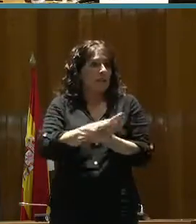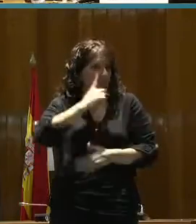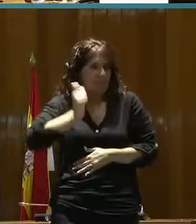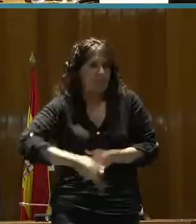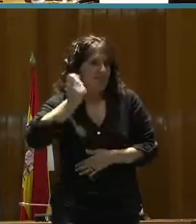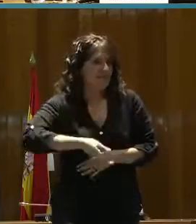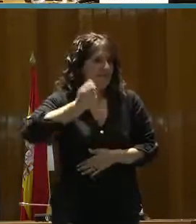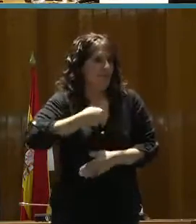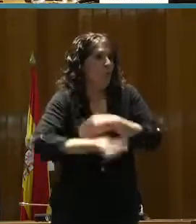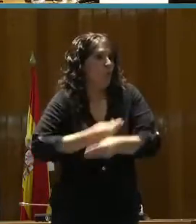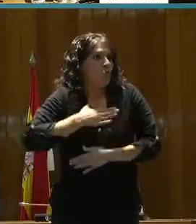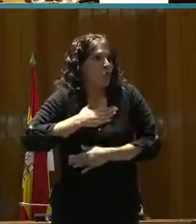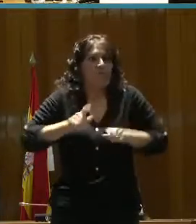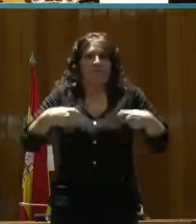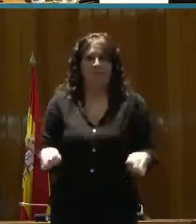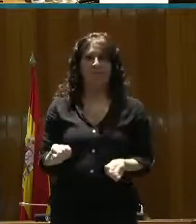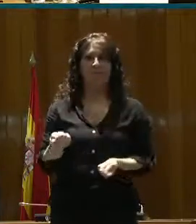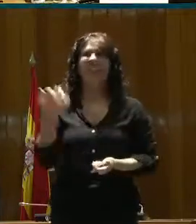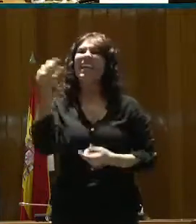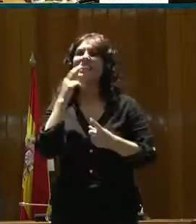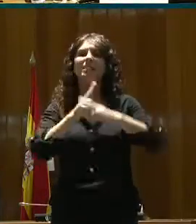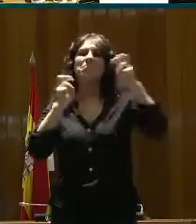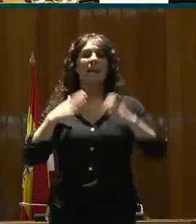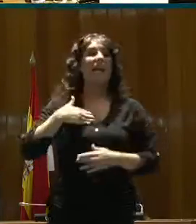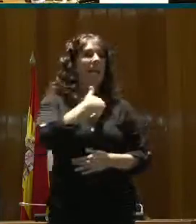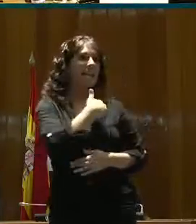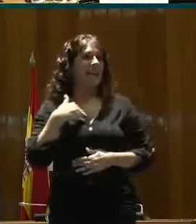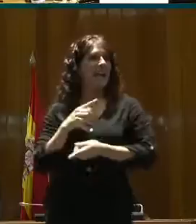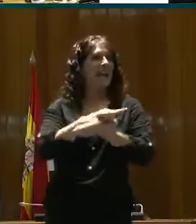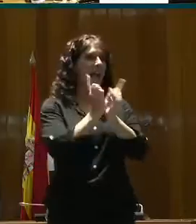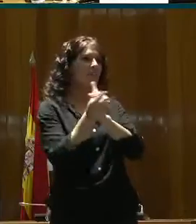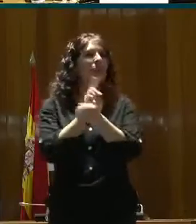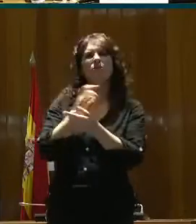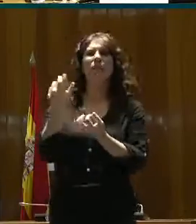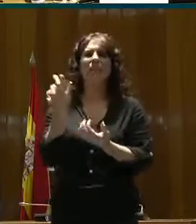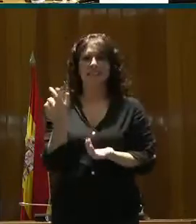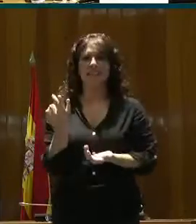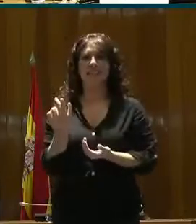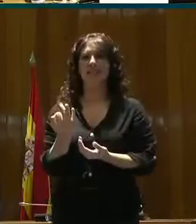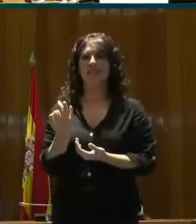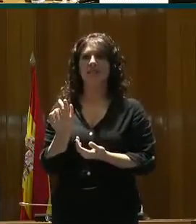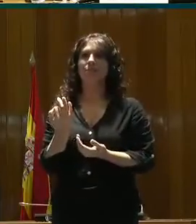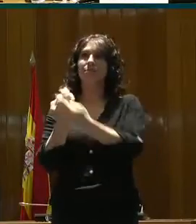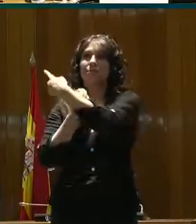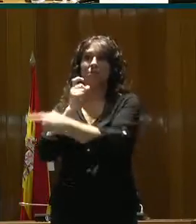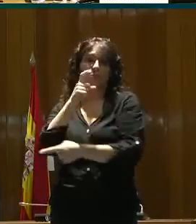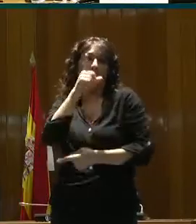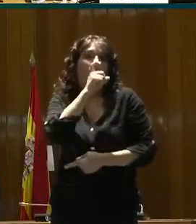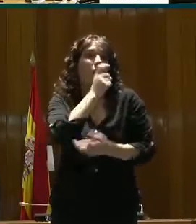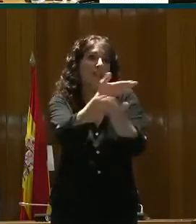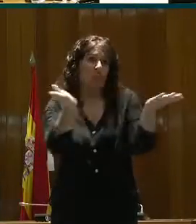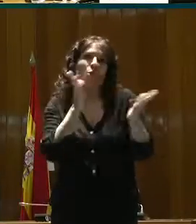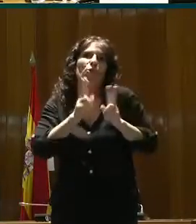¿Qué es el cambio de rol? Como como recordatorio o